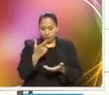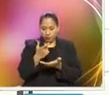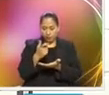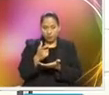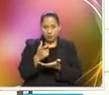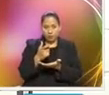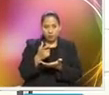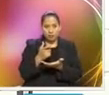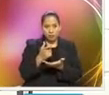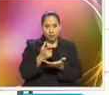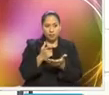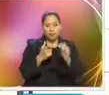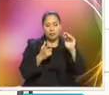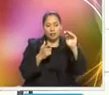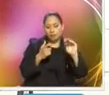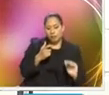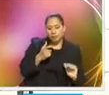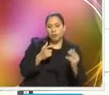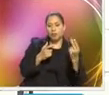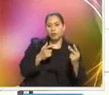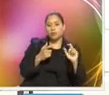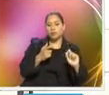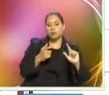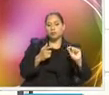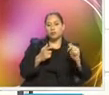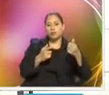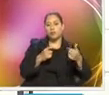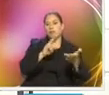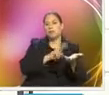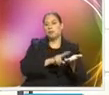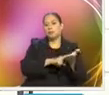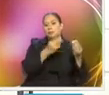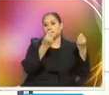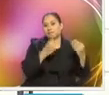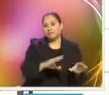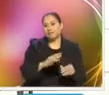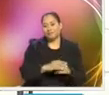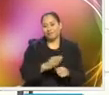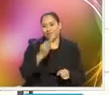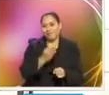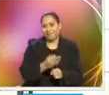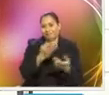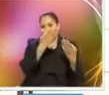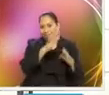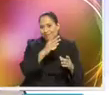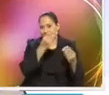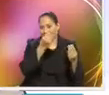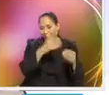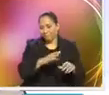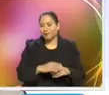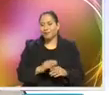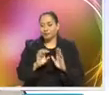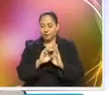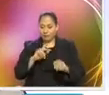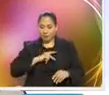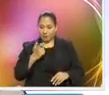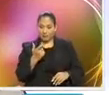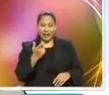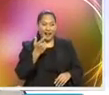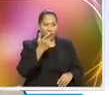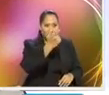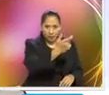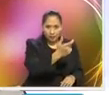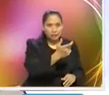va a devaluar en un 2.76 ahorita. Es decir, pierde su valor adquisitivo así, ¿no? Entonces, cualquier inversión que